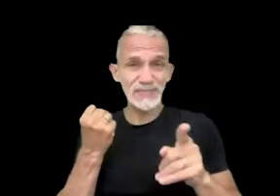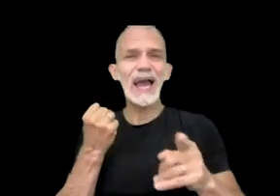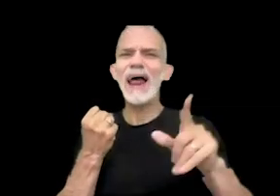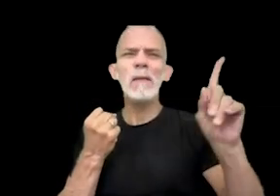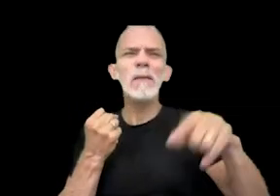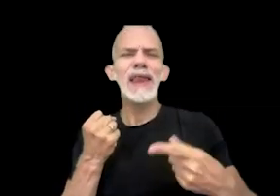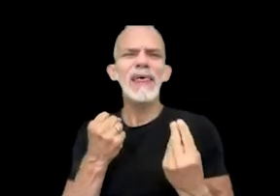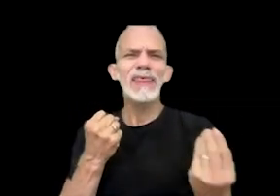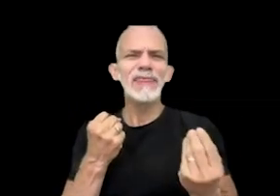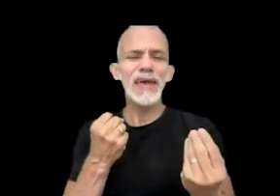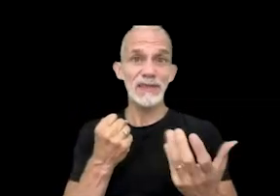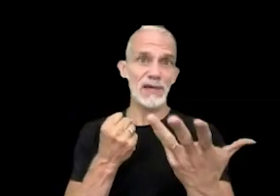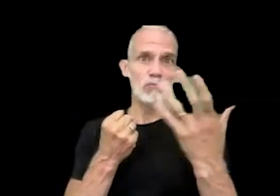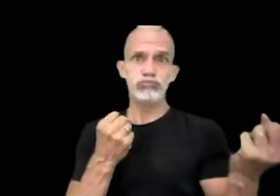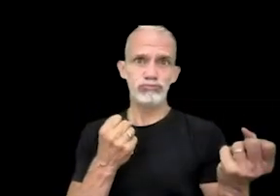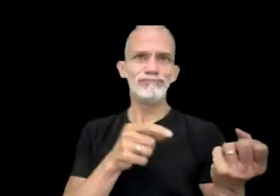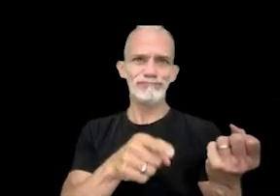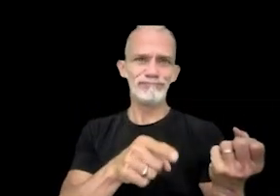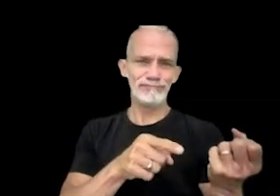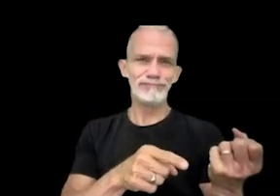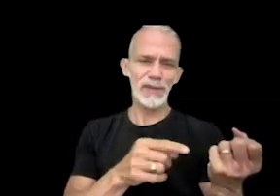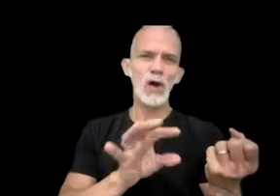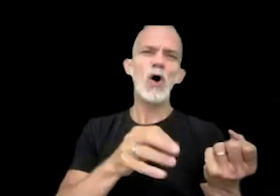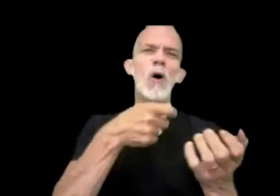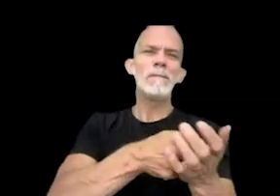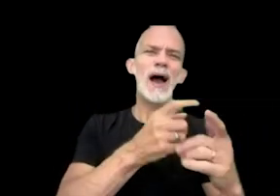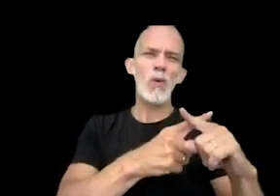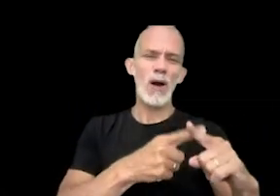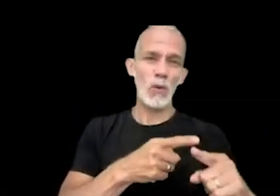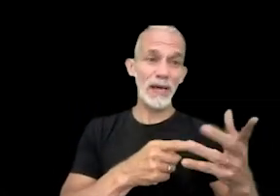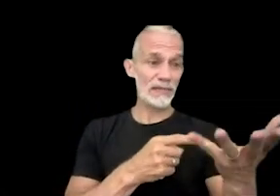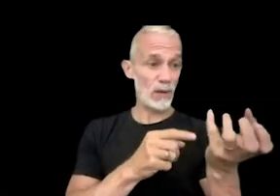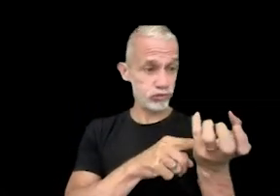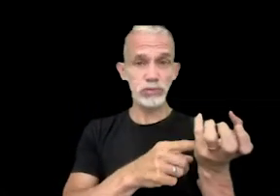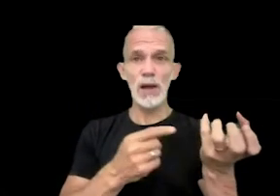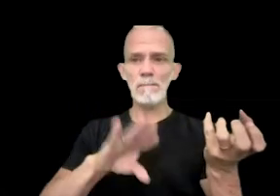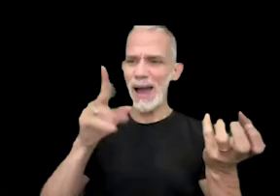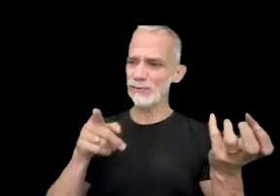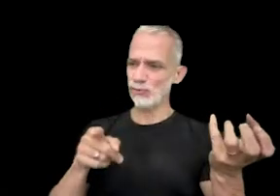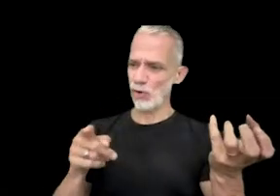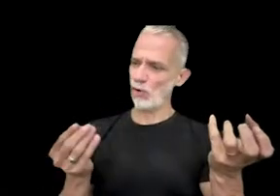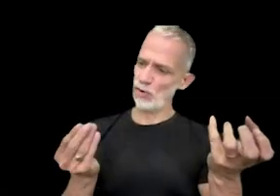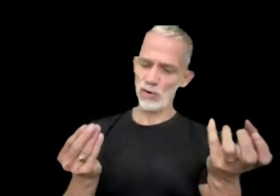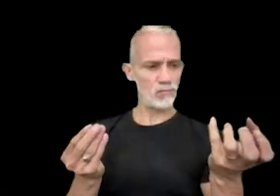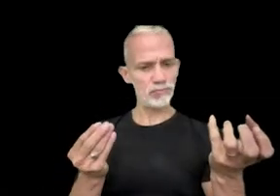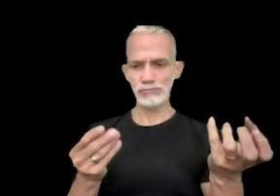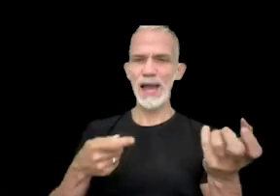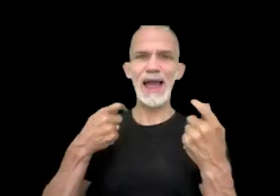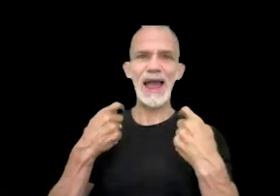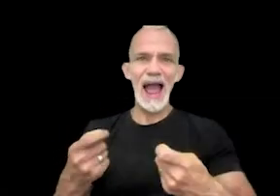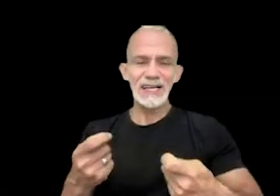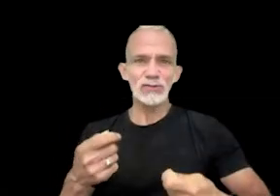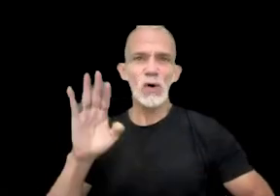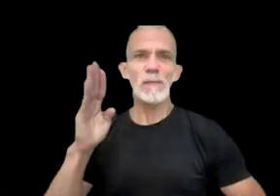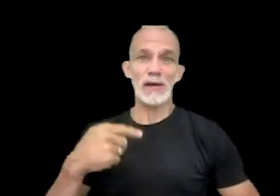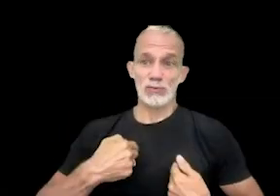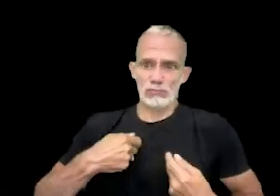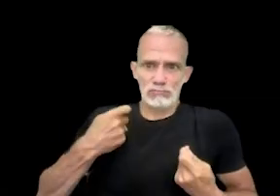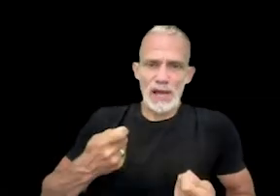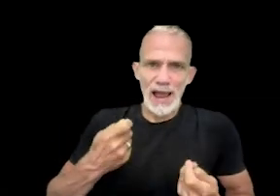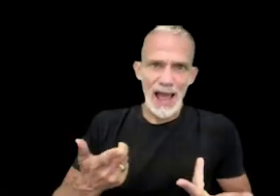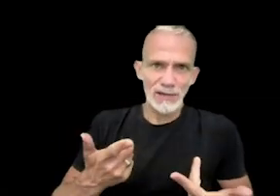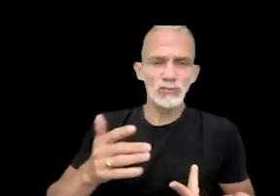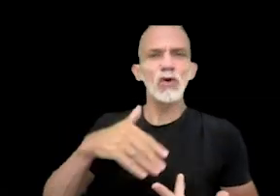una retención, percepción o pago a cuenta, es mayor la erogación para el contribuyente